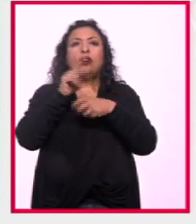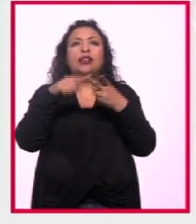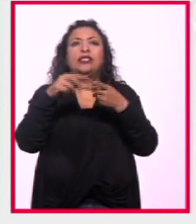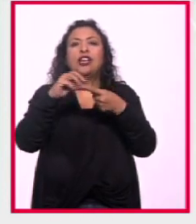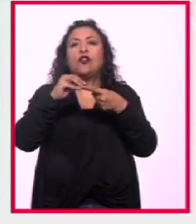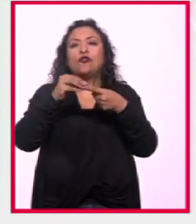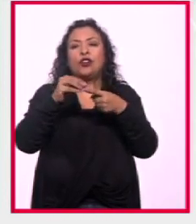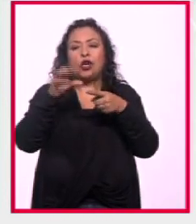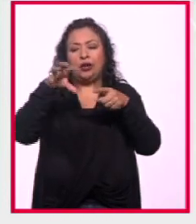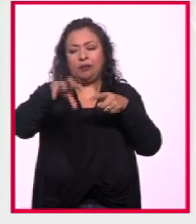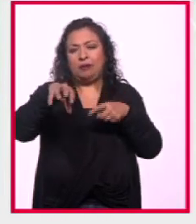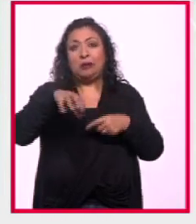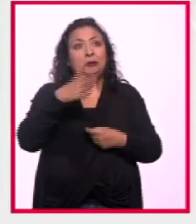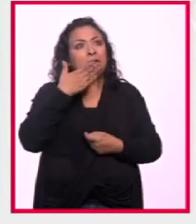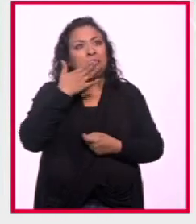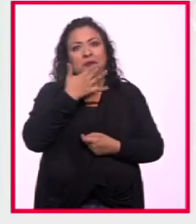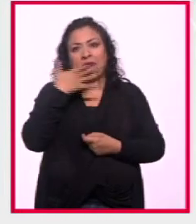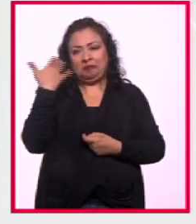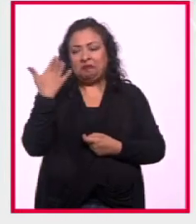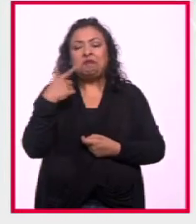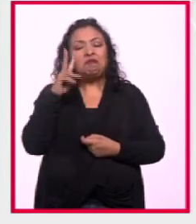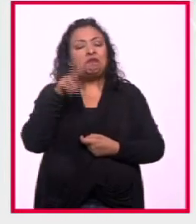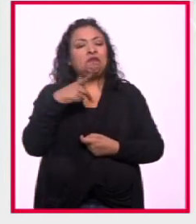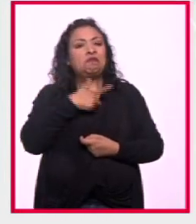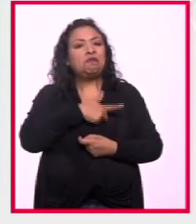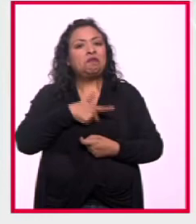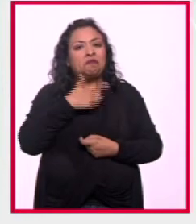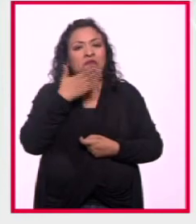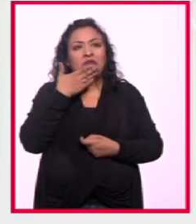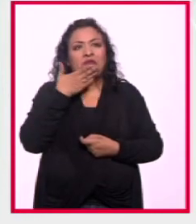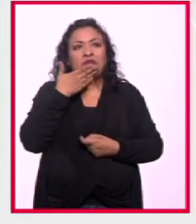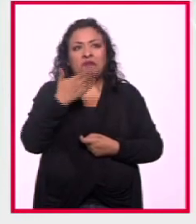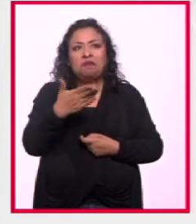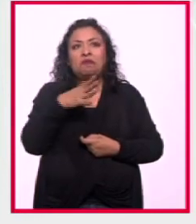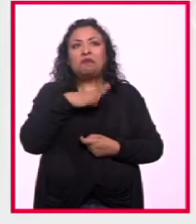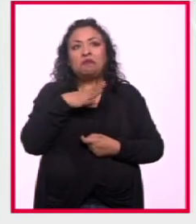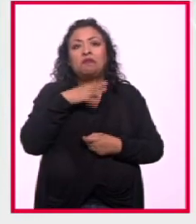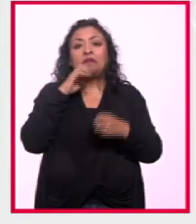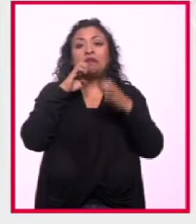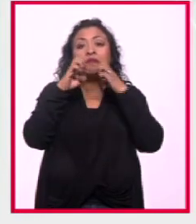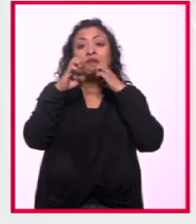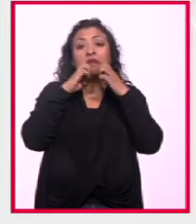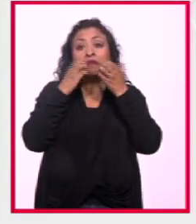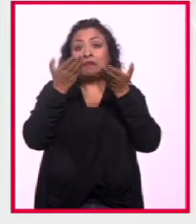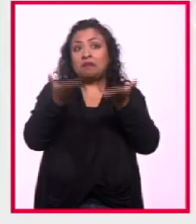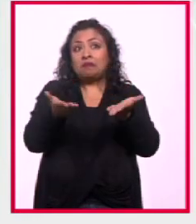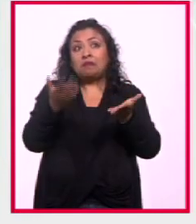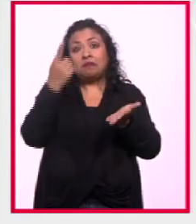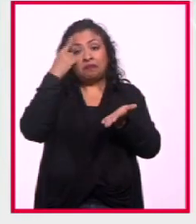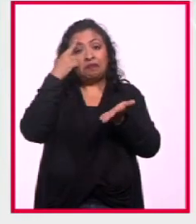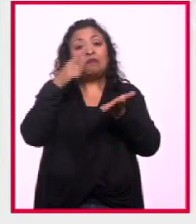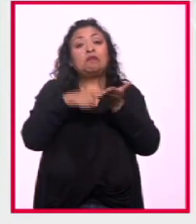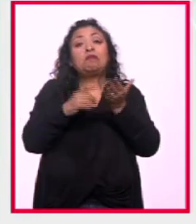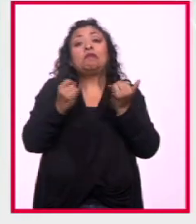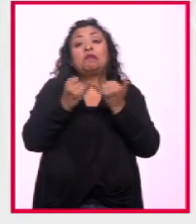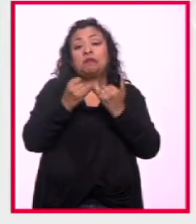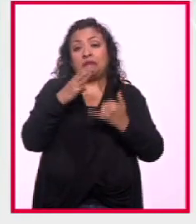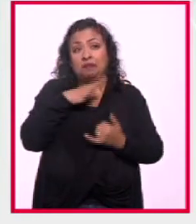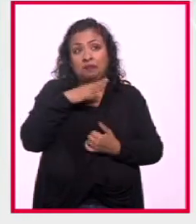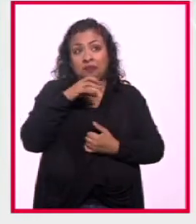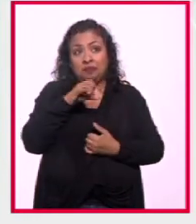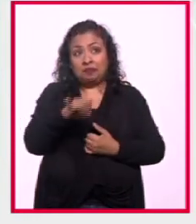muy bien pues qué rico suena muy agradable el tener en una entrevista así yo creo que de algún modo lo has tenido